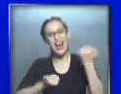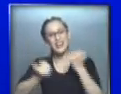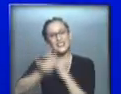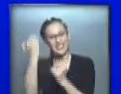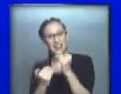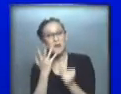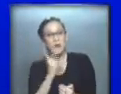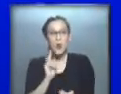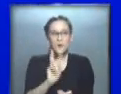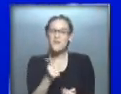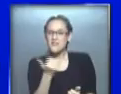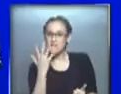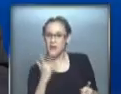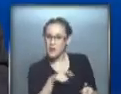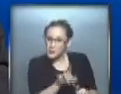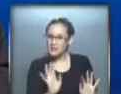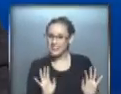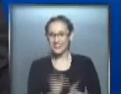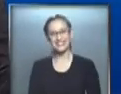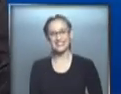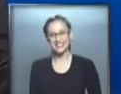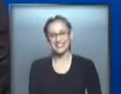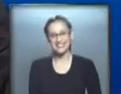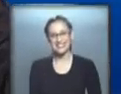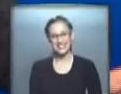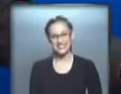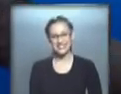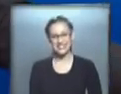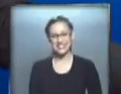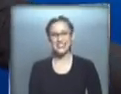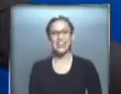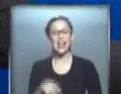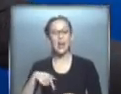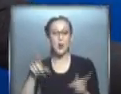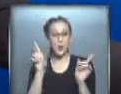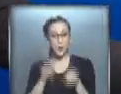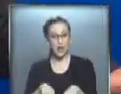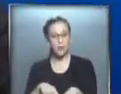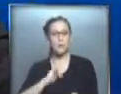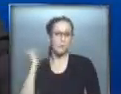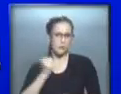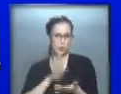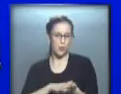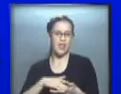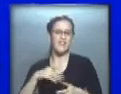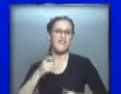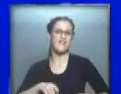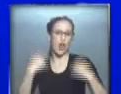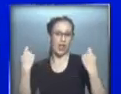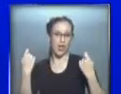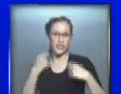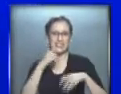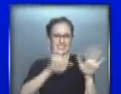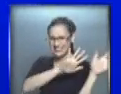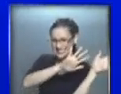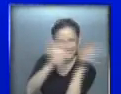amigo con otra cara una alteración una tentación web cuando volvemos perlitas los violadores si puedo sacarme esa